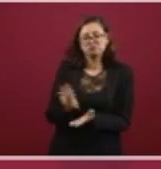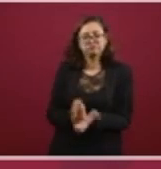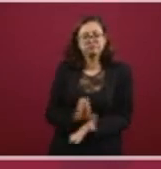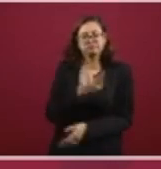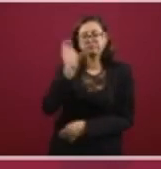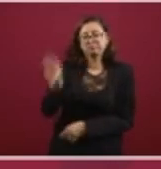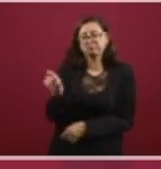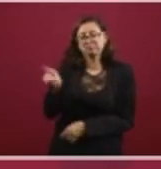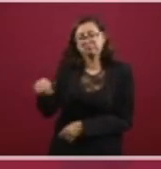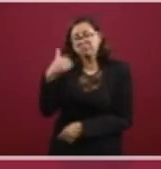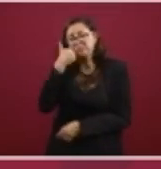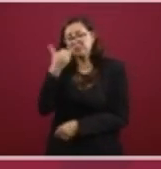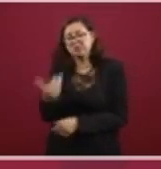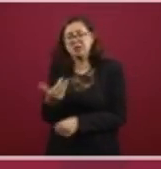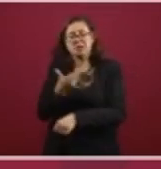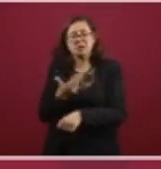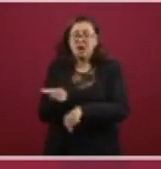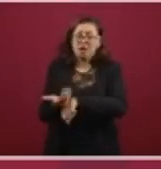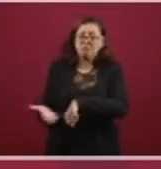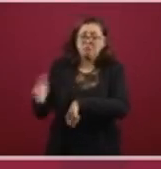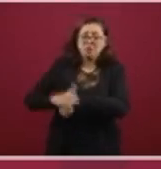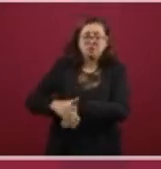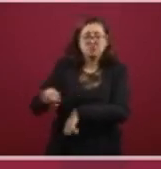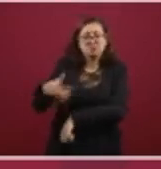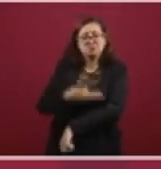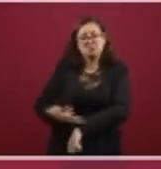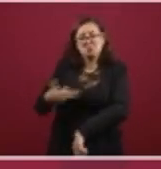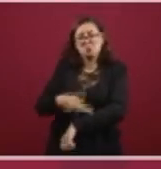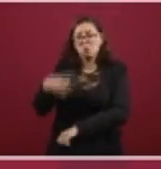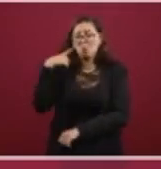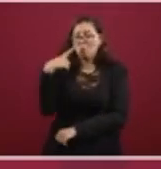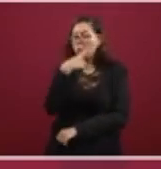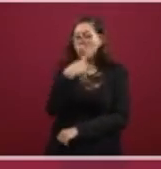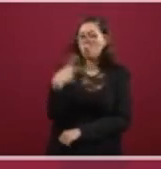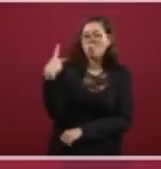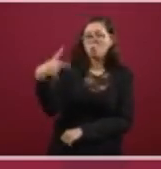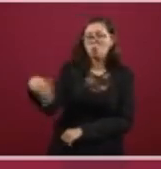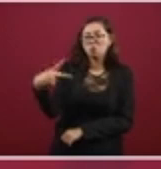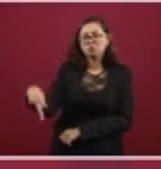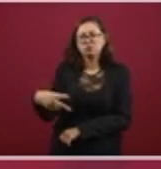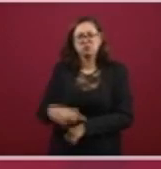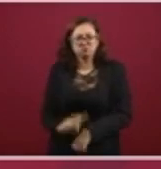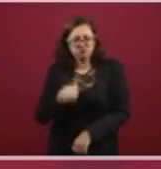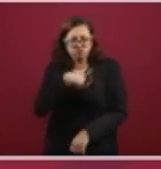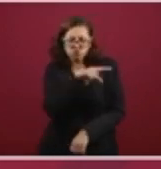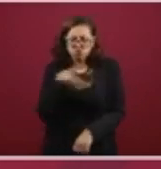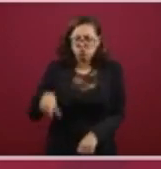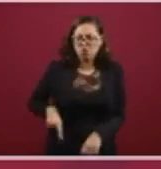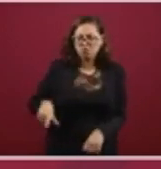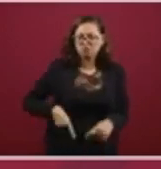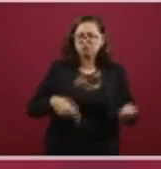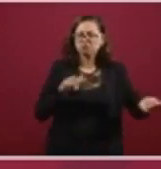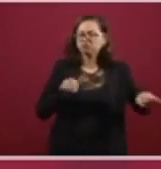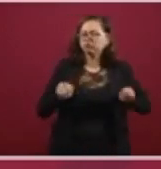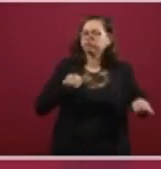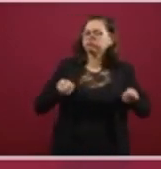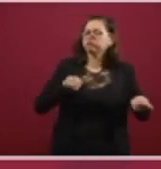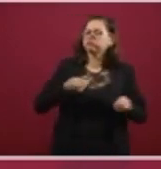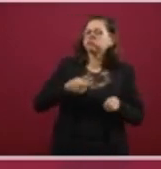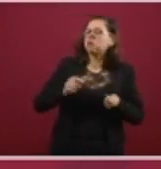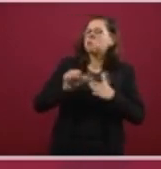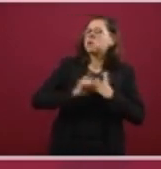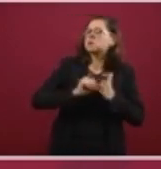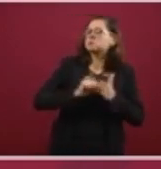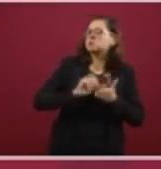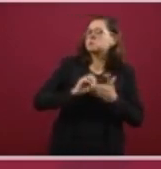Obrador, celebró la destacada participación de la delegación mexicana en los Juegos Panamericanos, conformada por 541 atletas, quienes